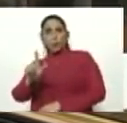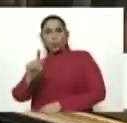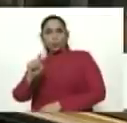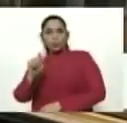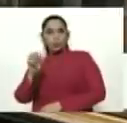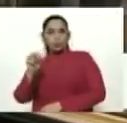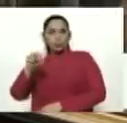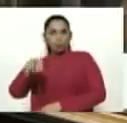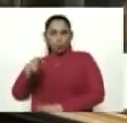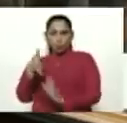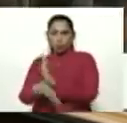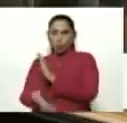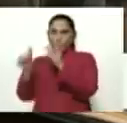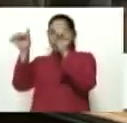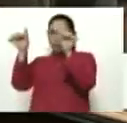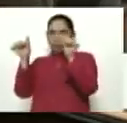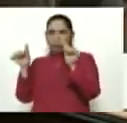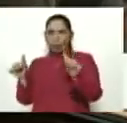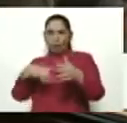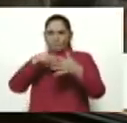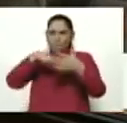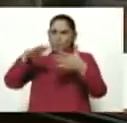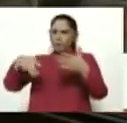sobre este cuadro maravilloso